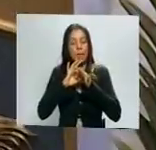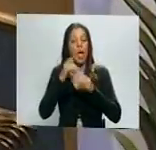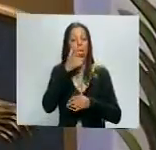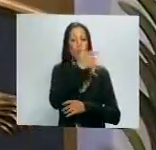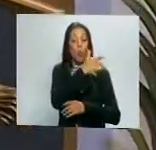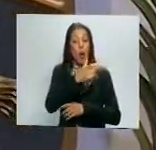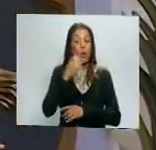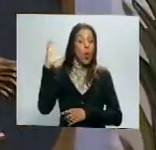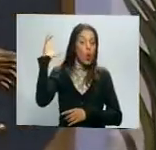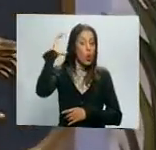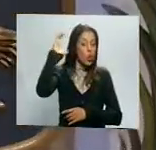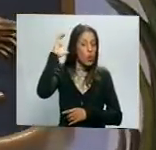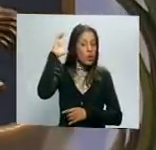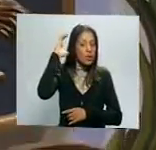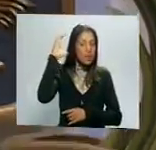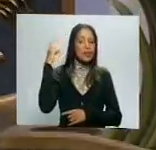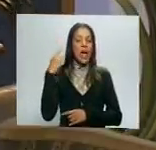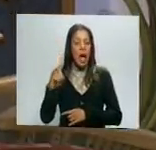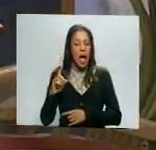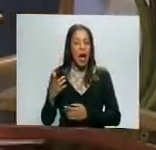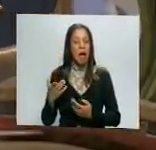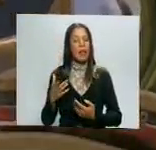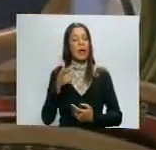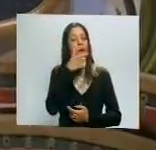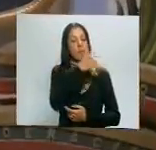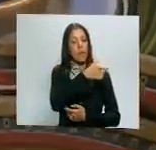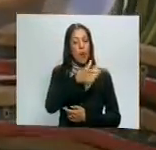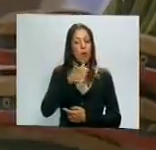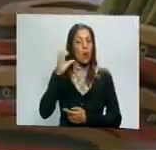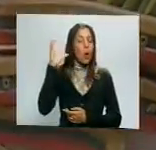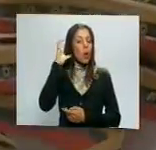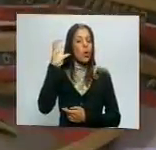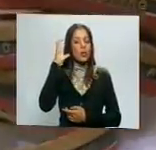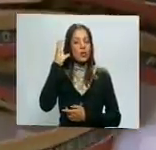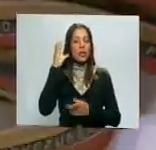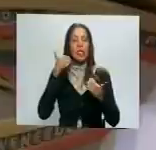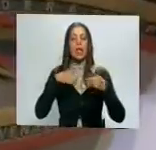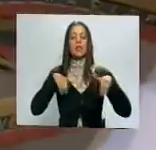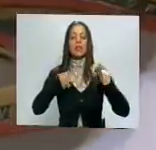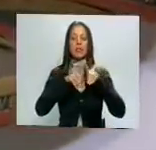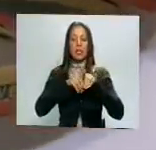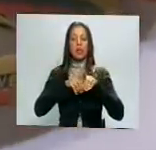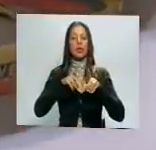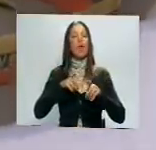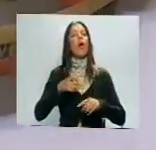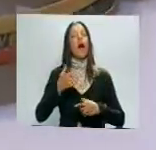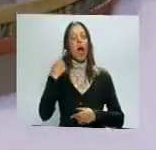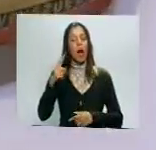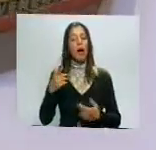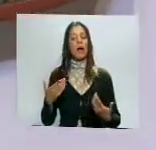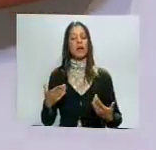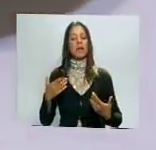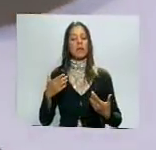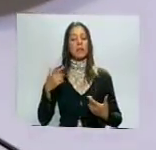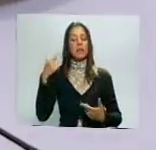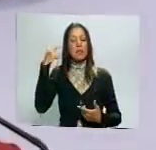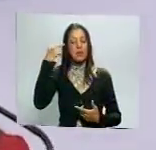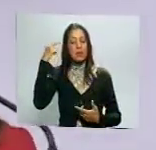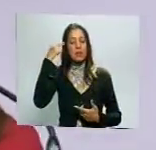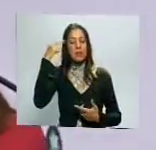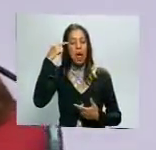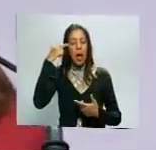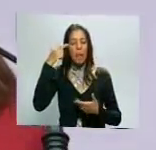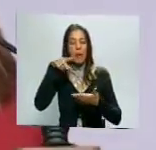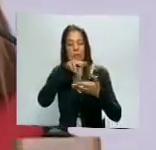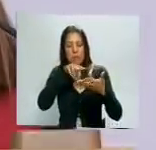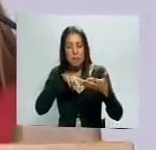conciencia. Tiene conciencia, tiene dignidad, tiene conocimiento, sabe lo